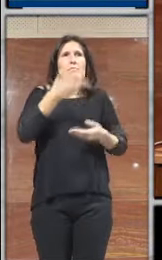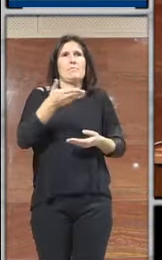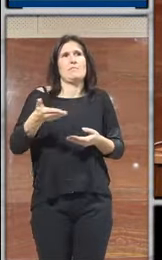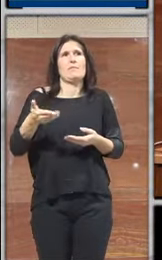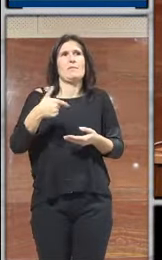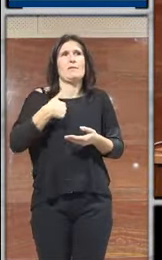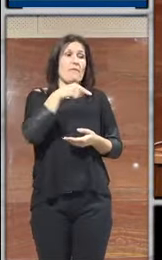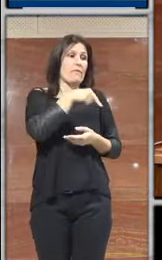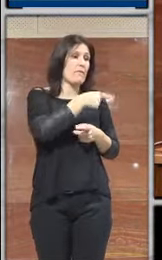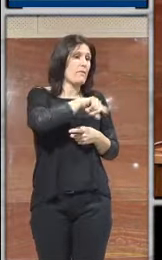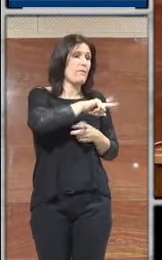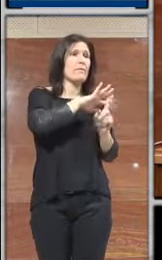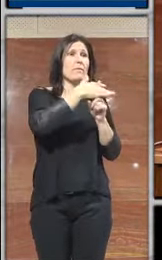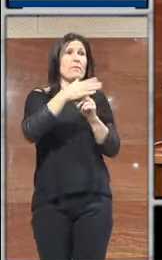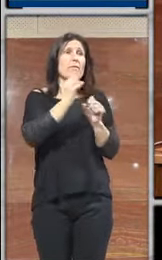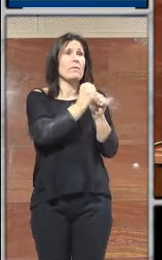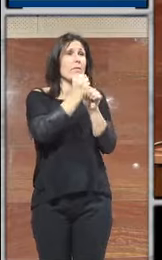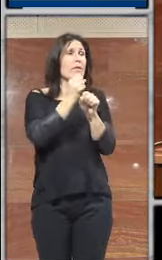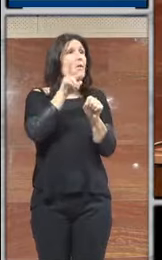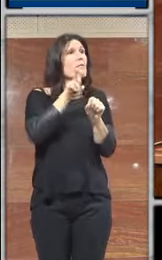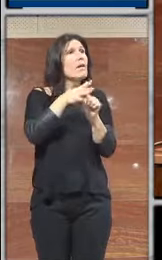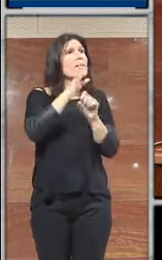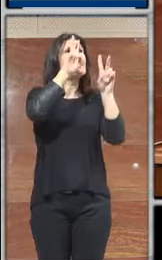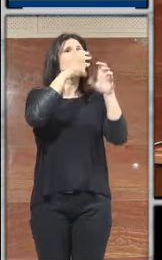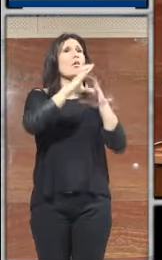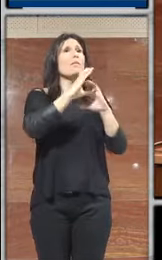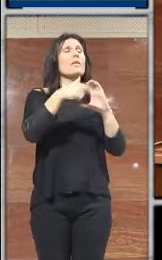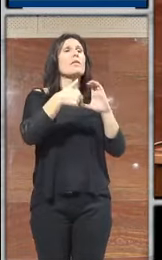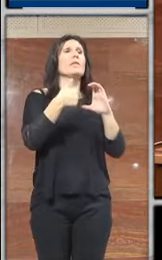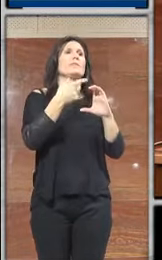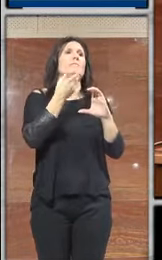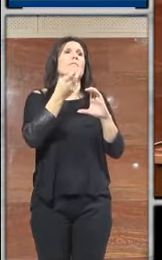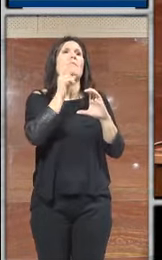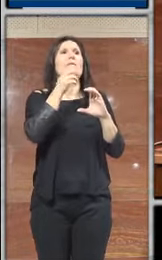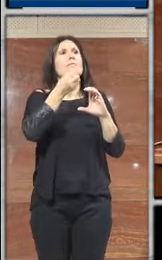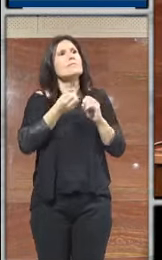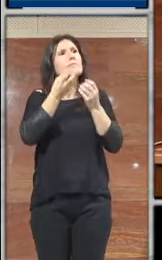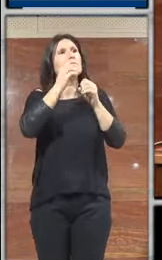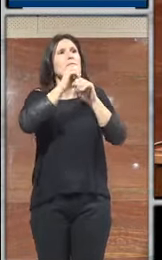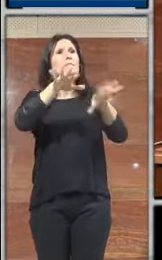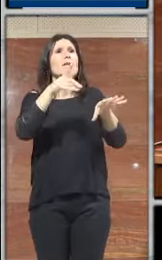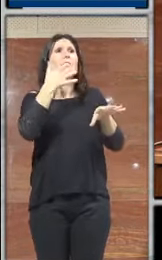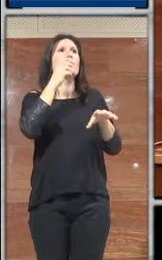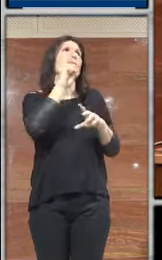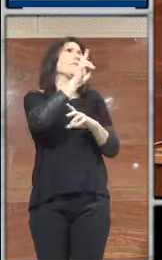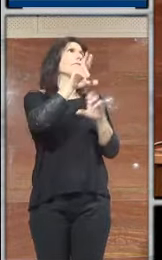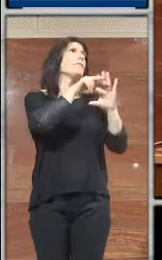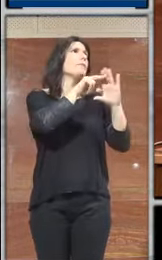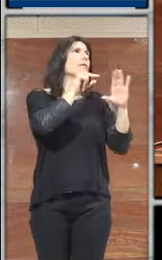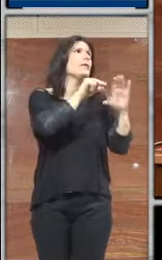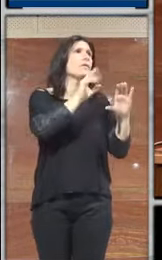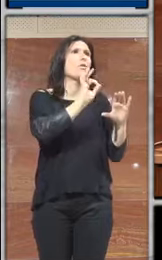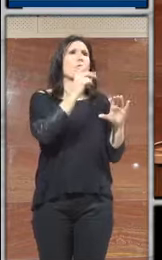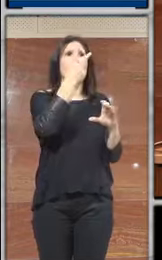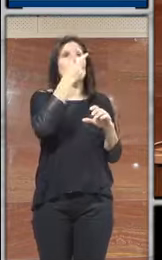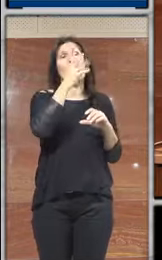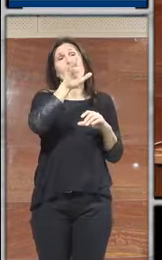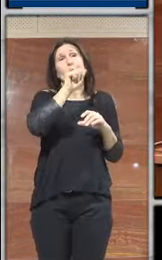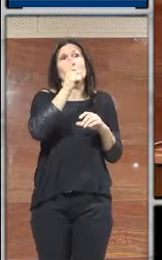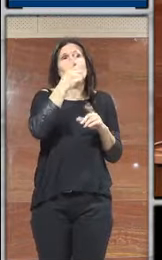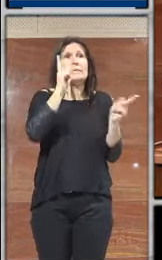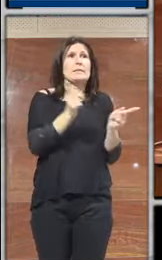sobre comunicadores. Por ejemplo, aquí lo hemos visto cuando lo ves en un vídeo, cuando tienes, aunque sean 20 minutos que no son muchos